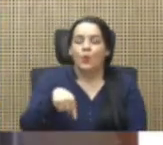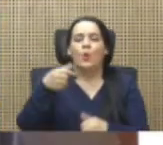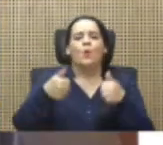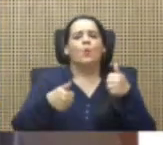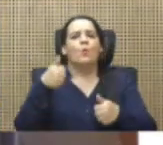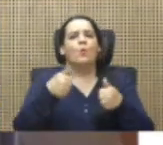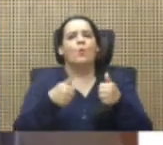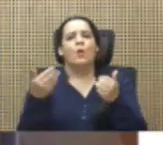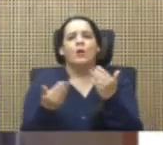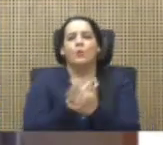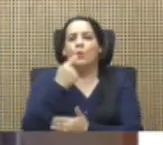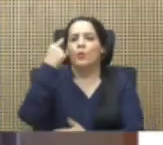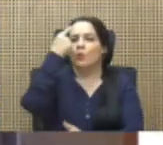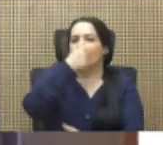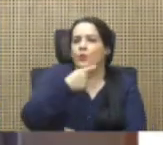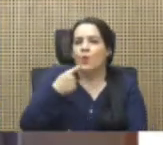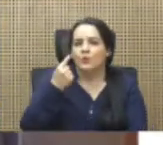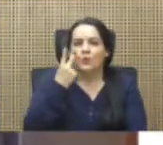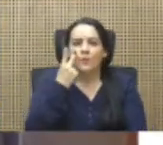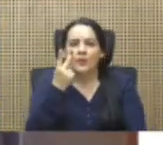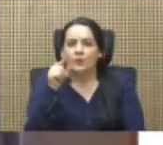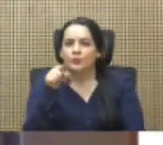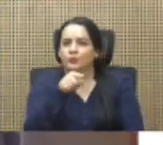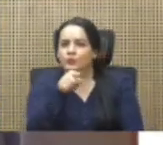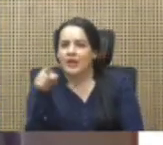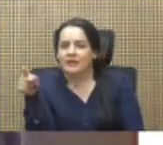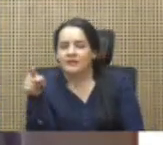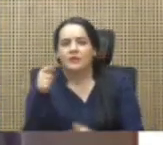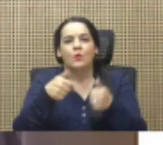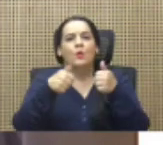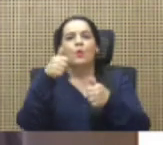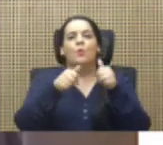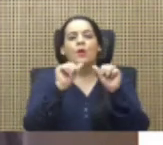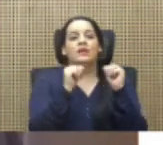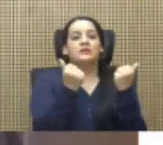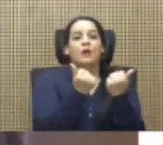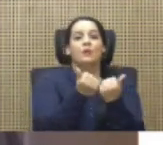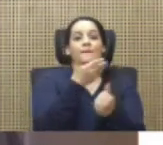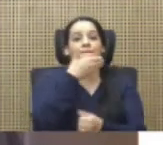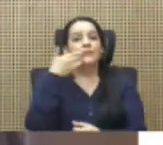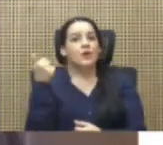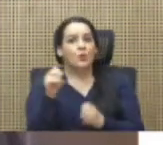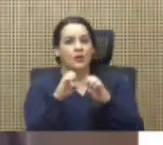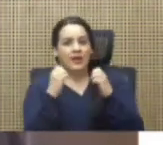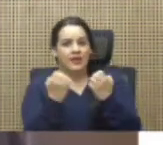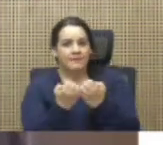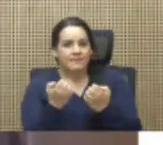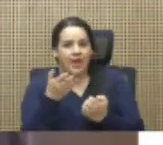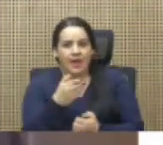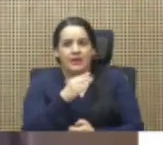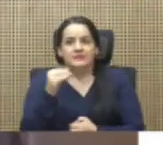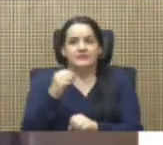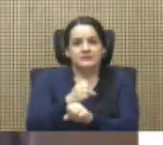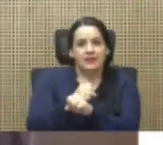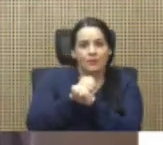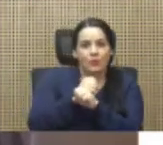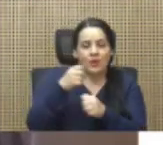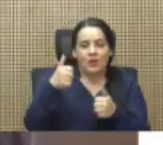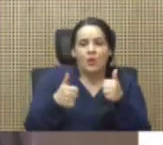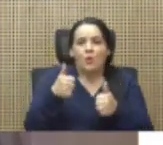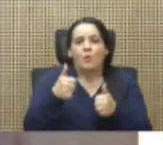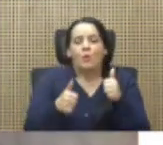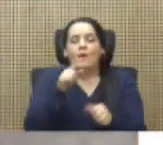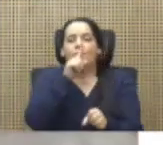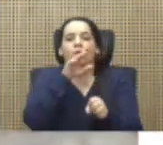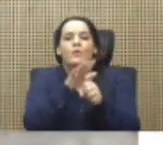nuevo rostro ven ustedes? ¿Cuáles aulas están mejor equipadas y seguras? ¿Cuál es la promesa? ¿Qué es